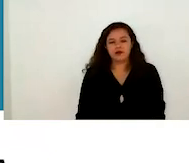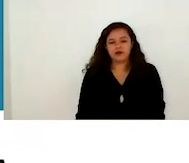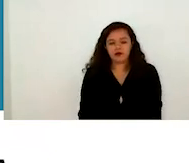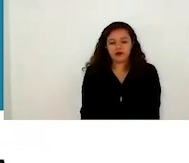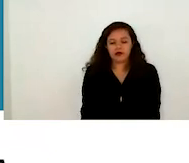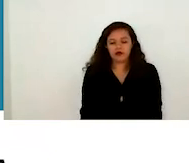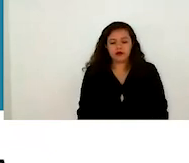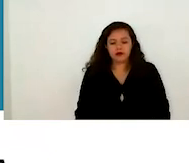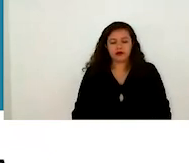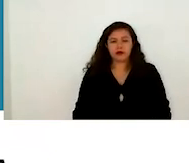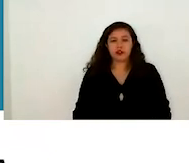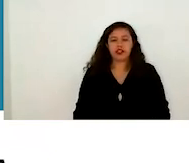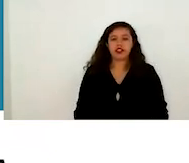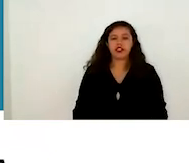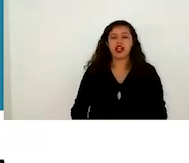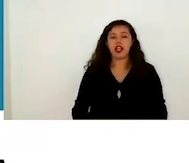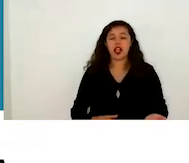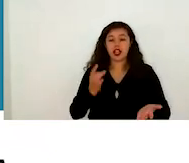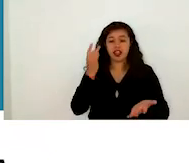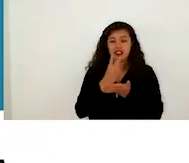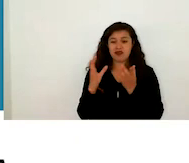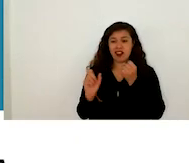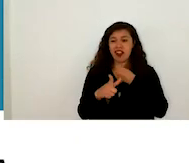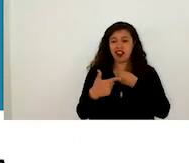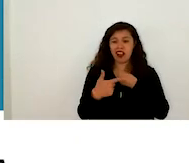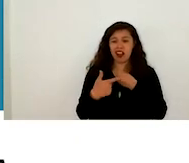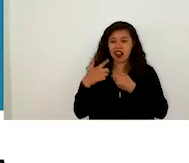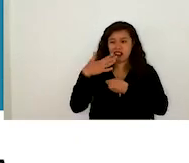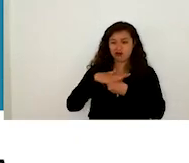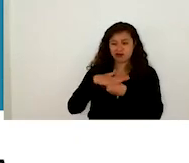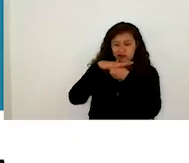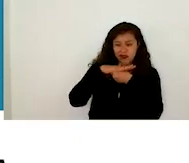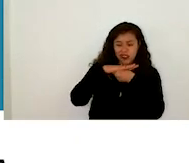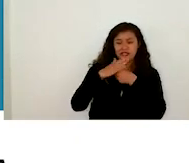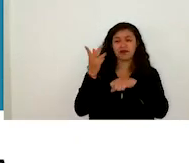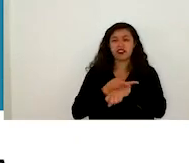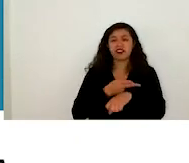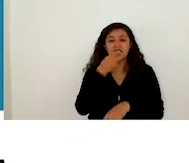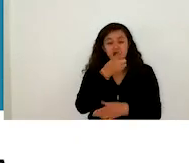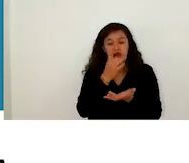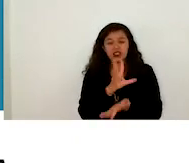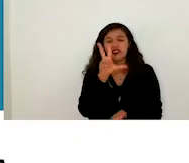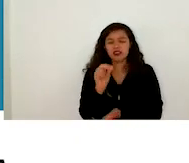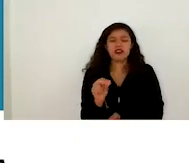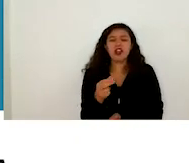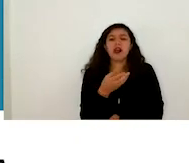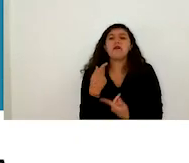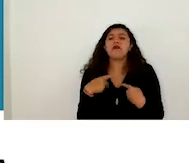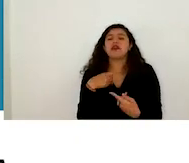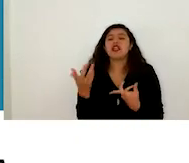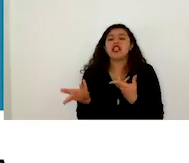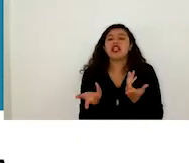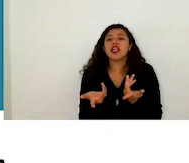créeme que no es la única que estás viviendo una situación de esta de que tengamos miembros de los equipos de trabajo